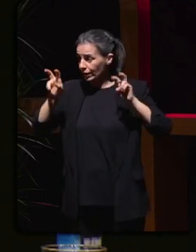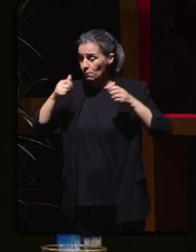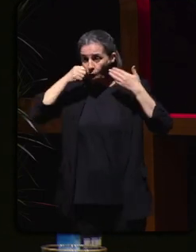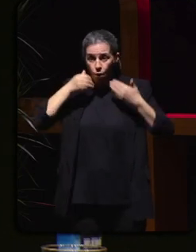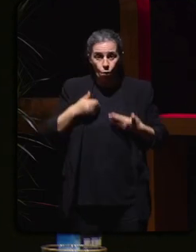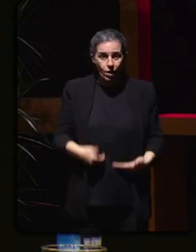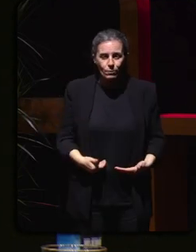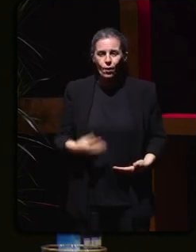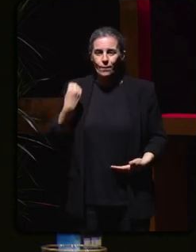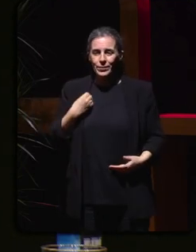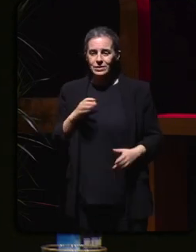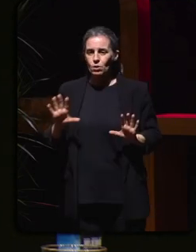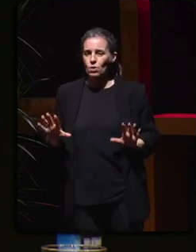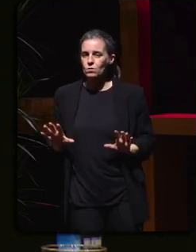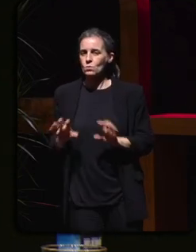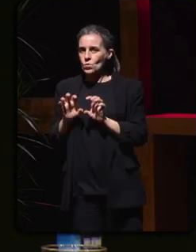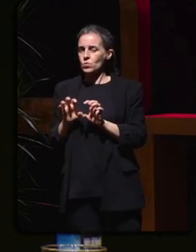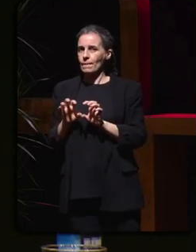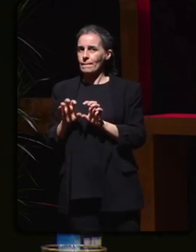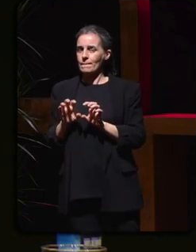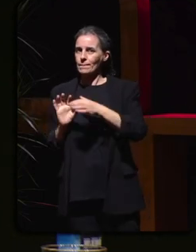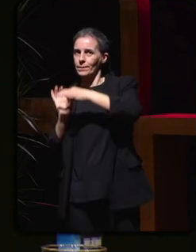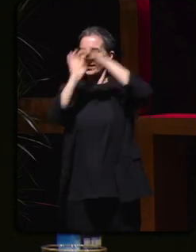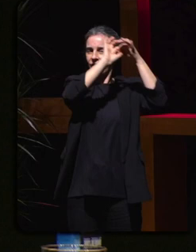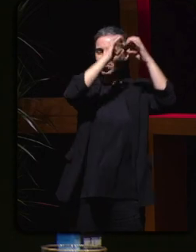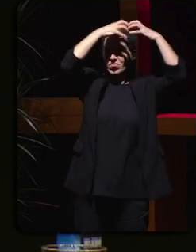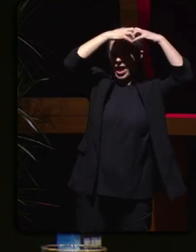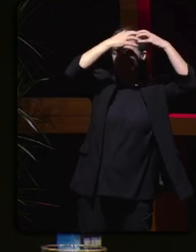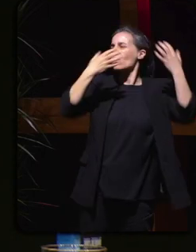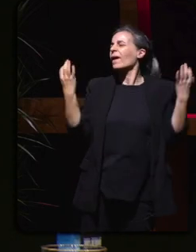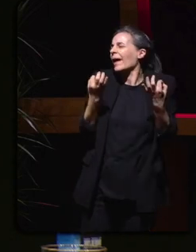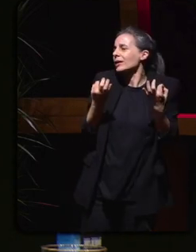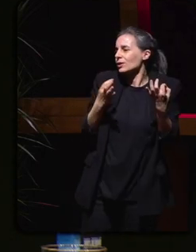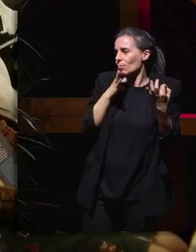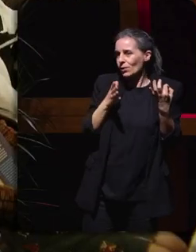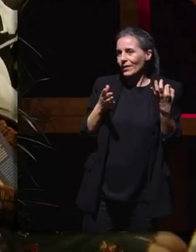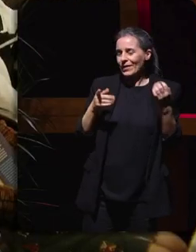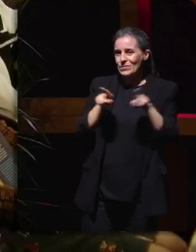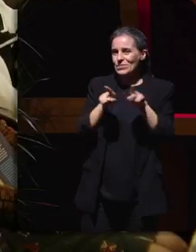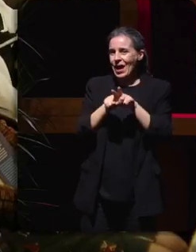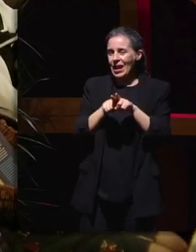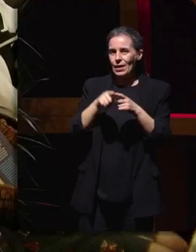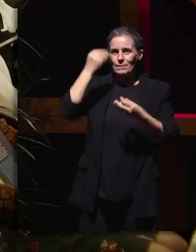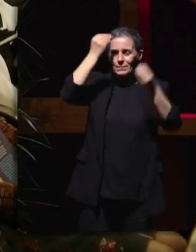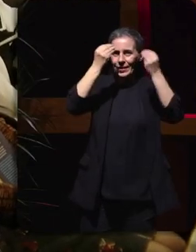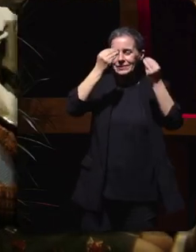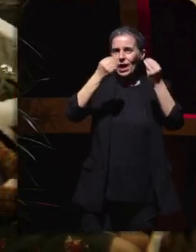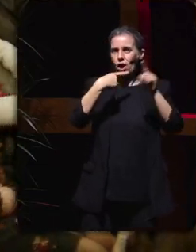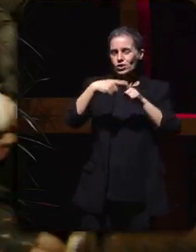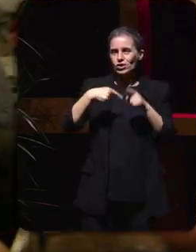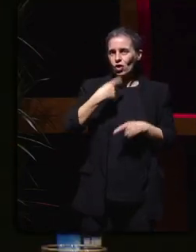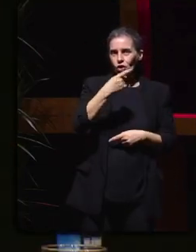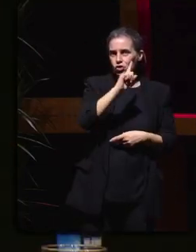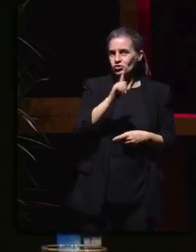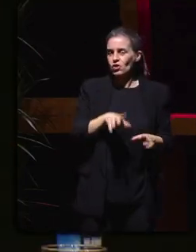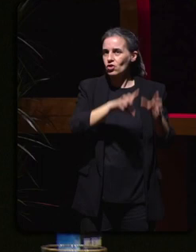que relaciona el ojete con el cerebro para que dejen de pensar en lo que estás diciendo y se queden flotando en